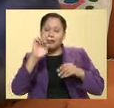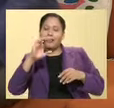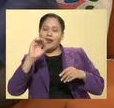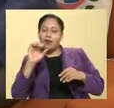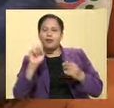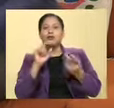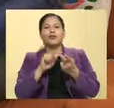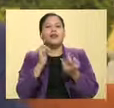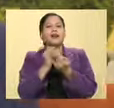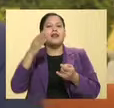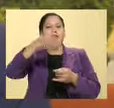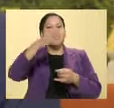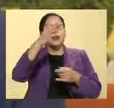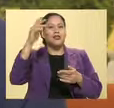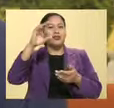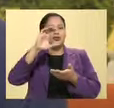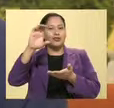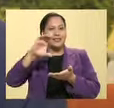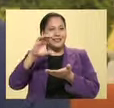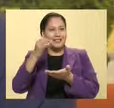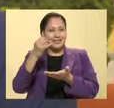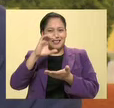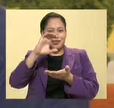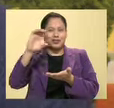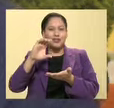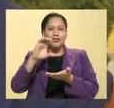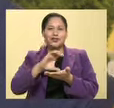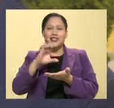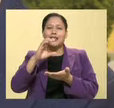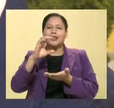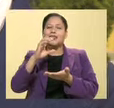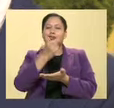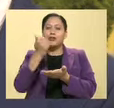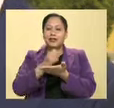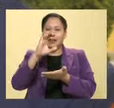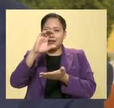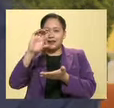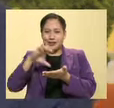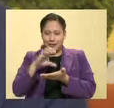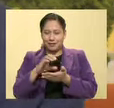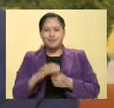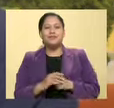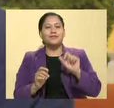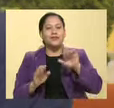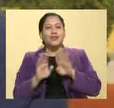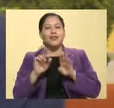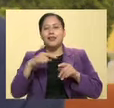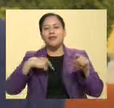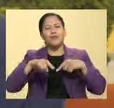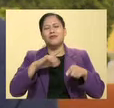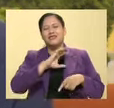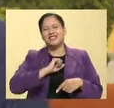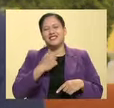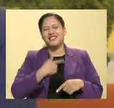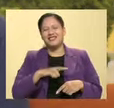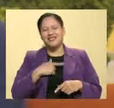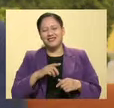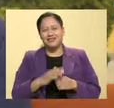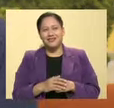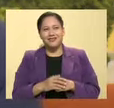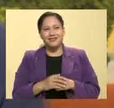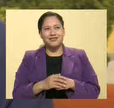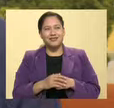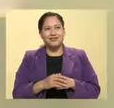del Carmen, ¿qué onda? Exacto. No, pues no. Hoy le voy a Boston. No soy pambolero. Exacto. Hoy le voy a El Salvador.